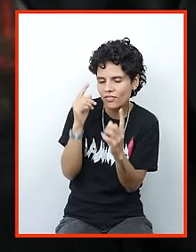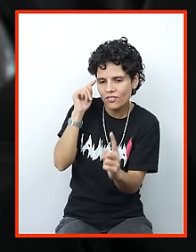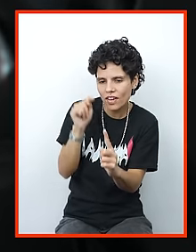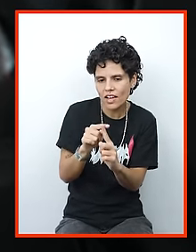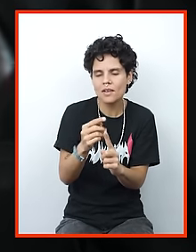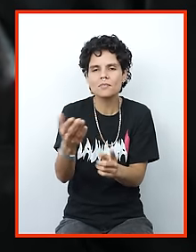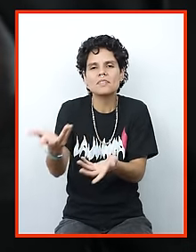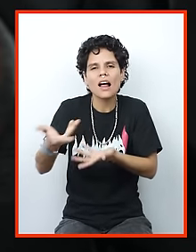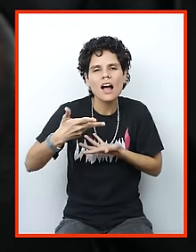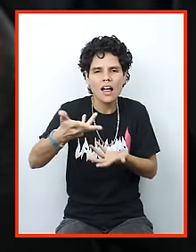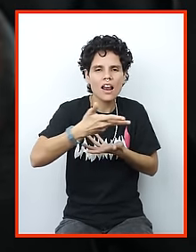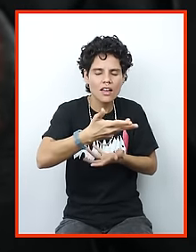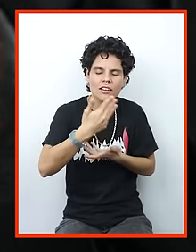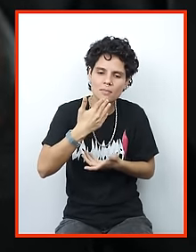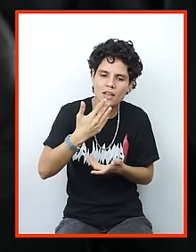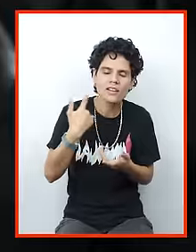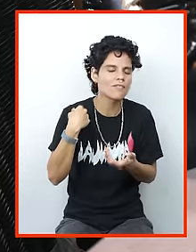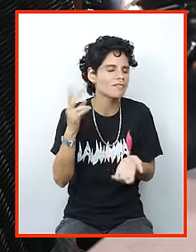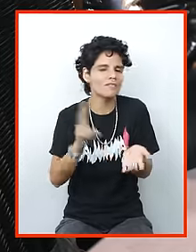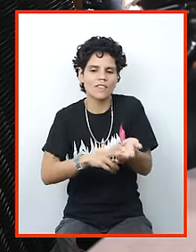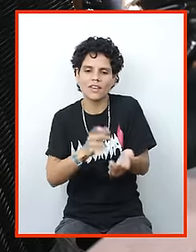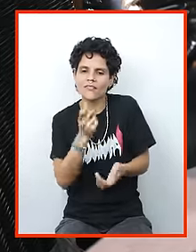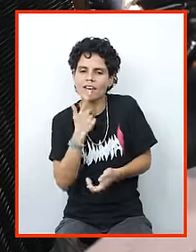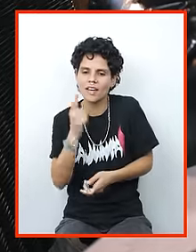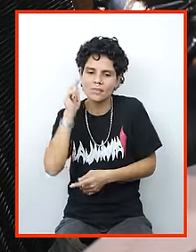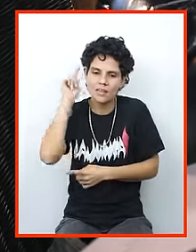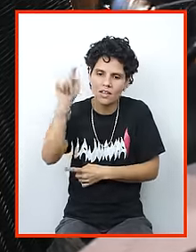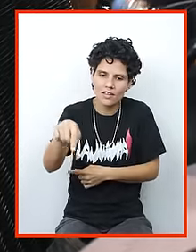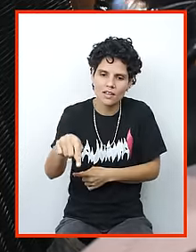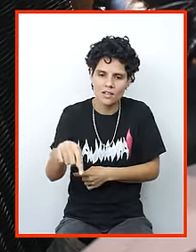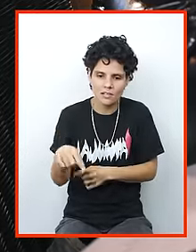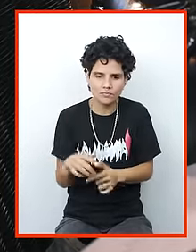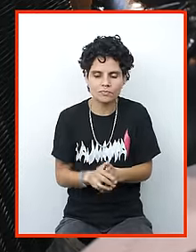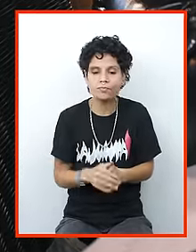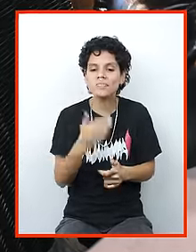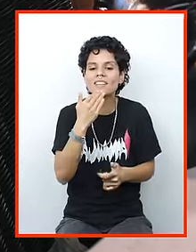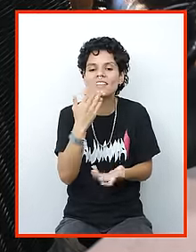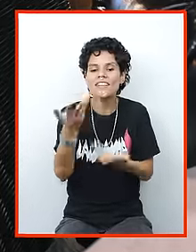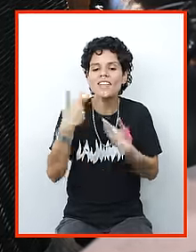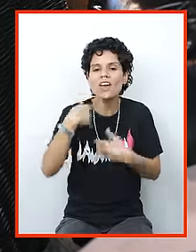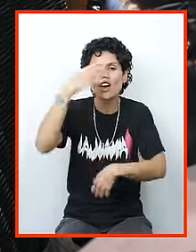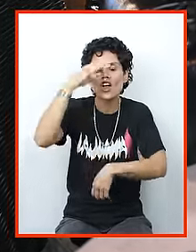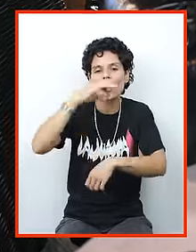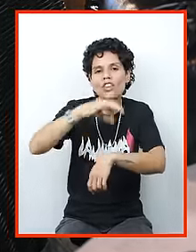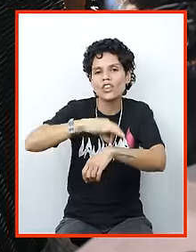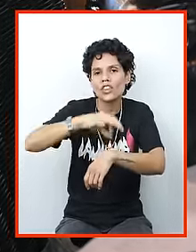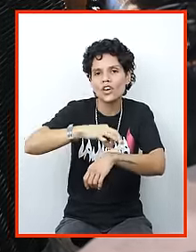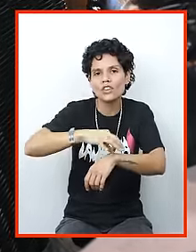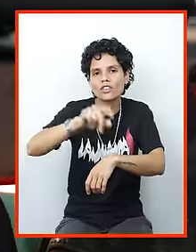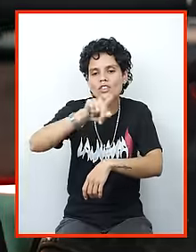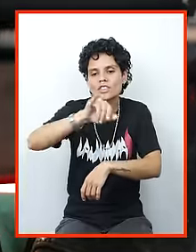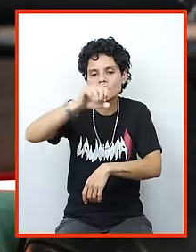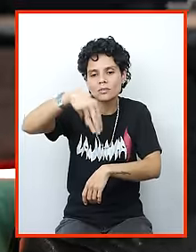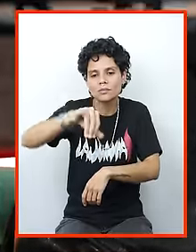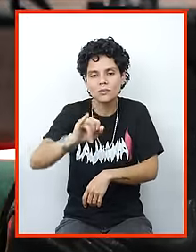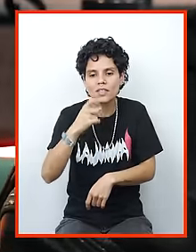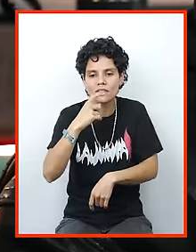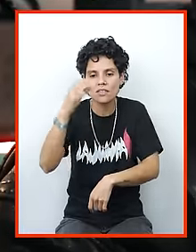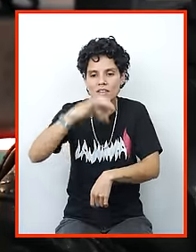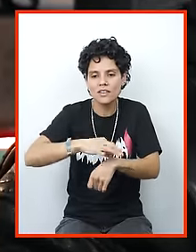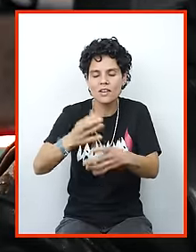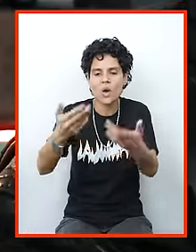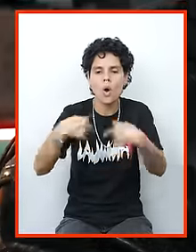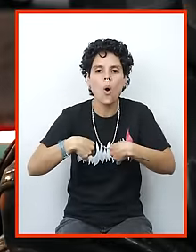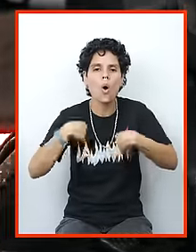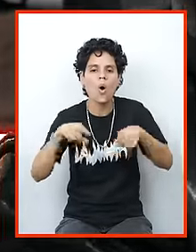fans. Me regalaron un Simi, me regalaron hartas cosas, entonces es bacán ir para allá. ¿Cómo un Simi? ¿Doctor Simi? El Doctor Simi, que allá en México como que siempre regalan a los artistas como sí.